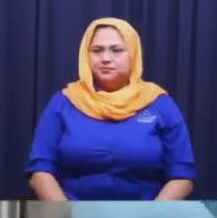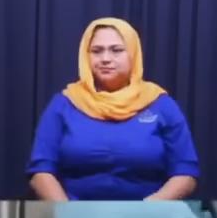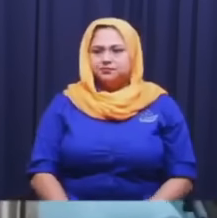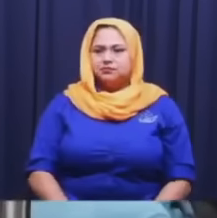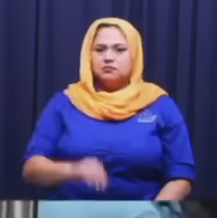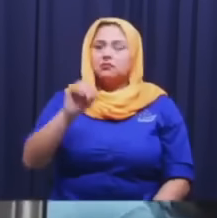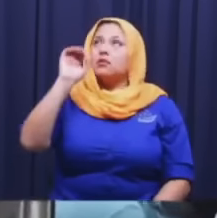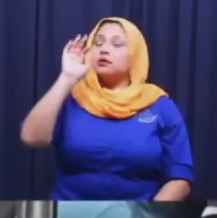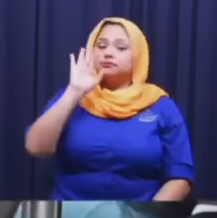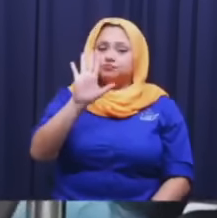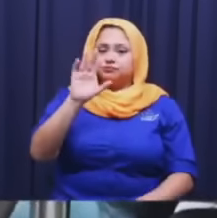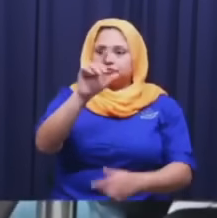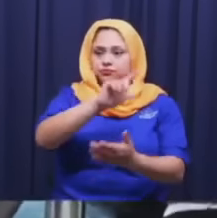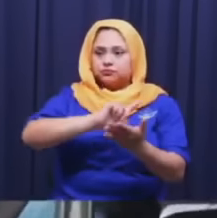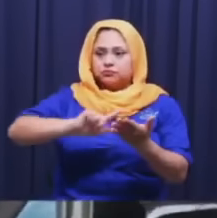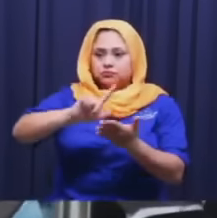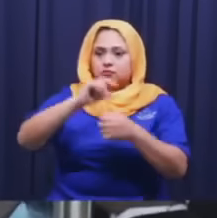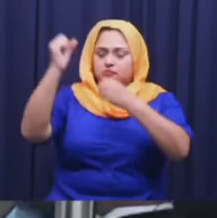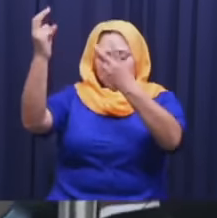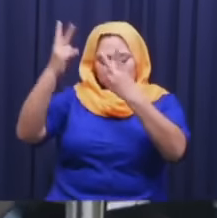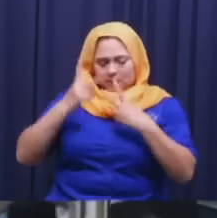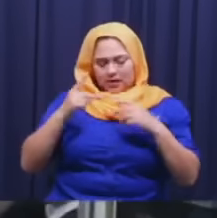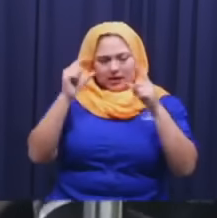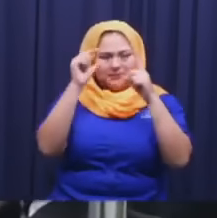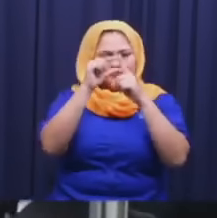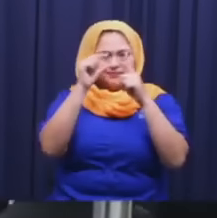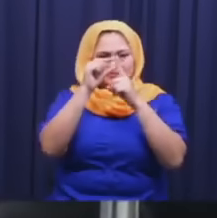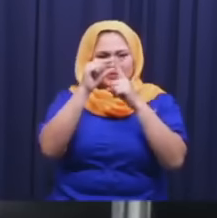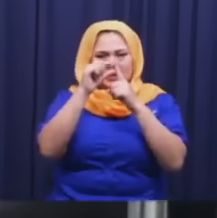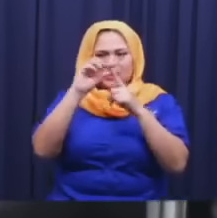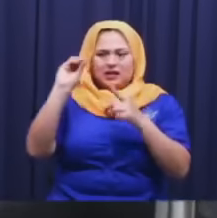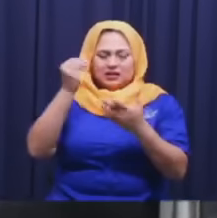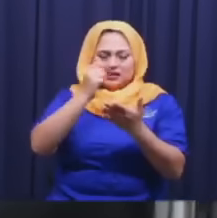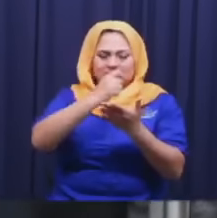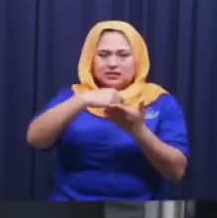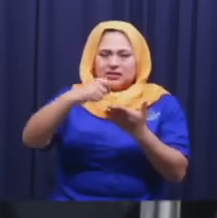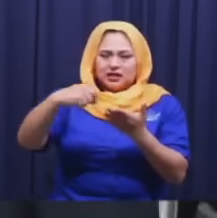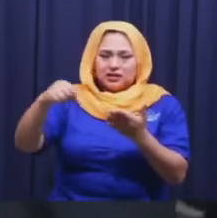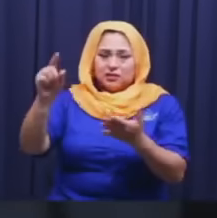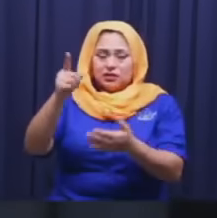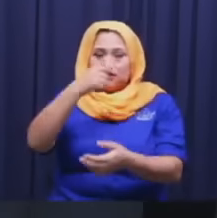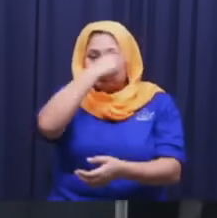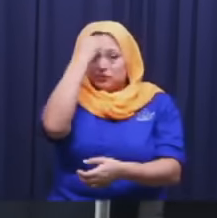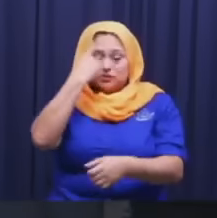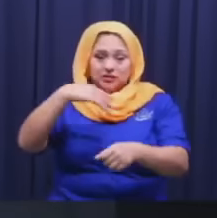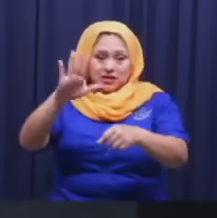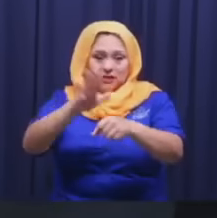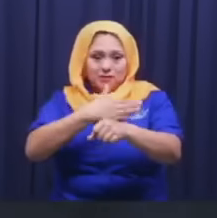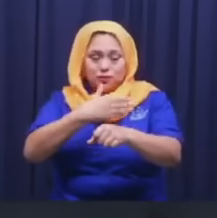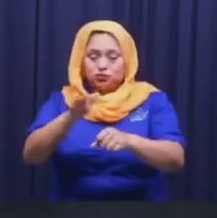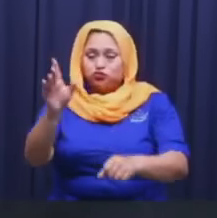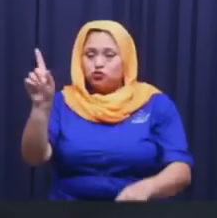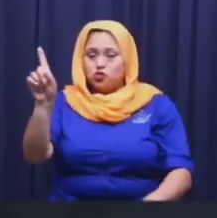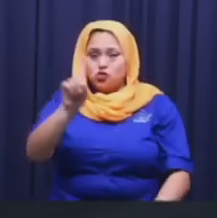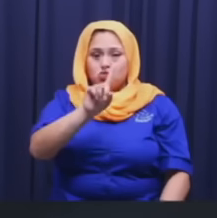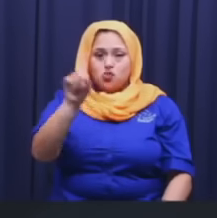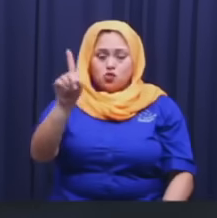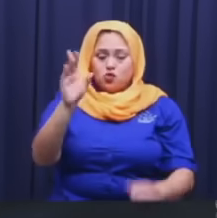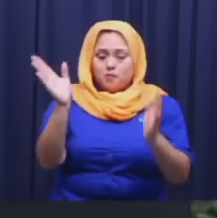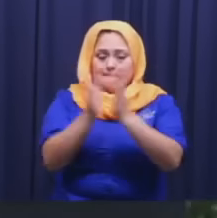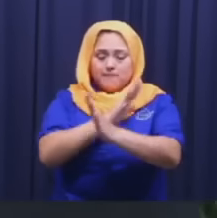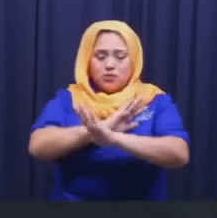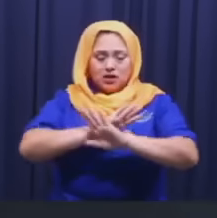Y en su lugar venga la palabra que está escrita en los salmos: no